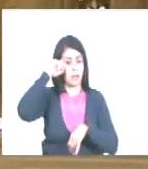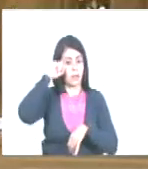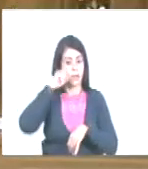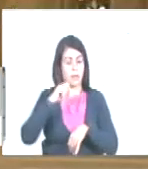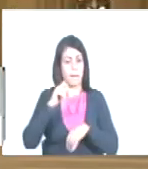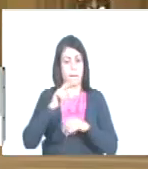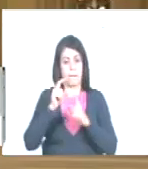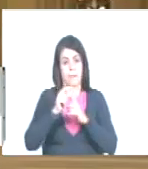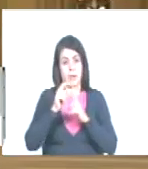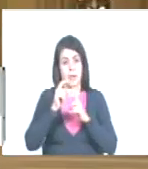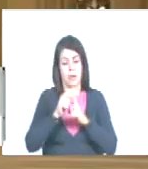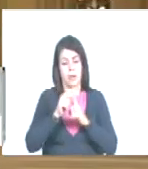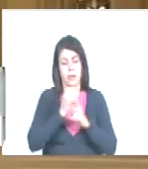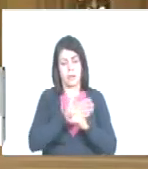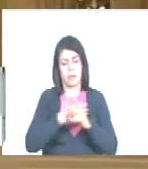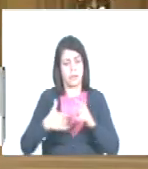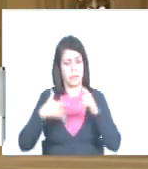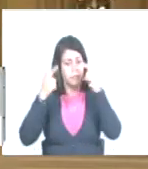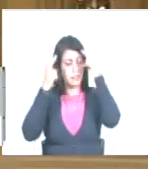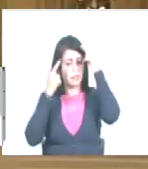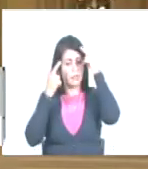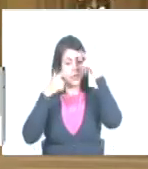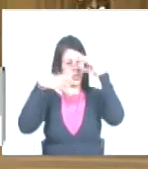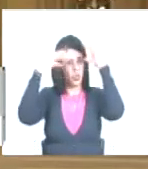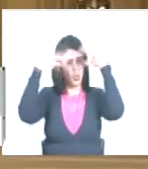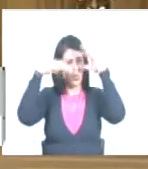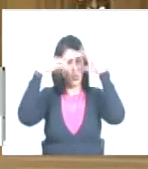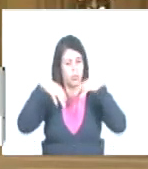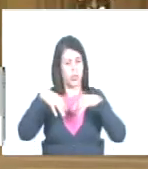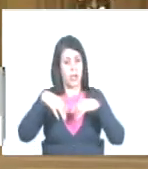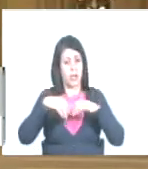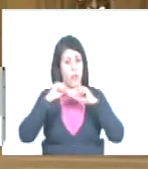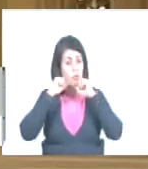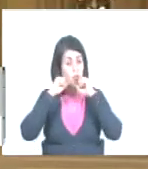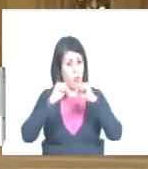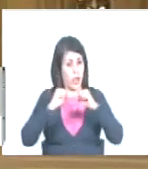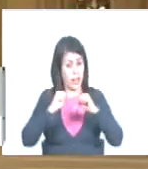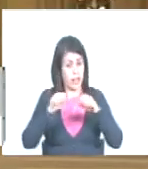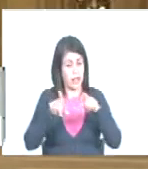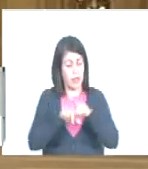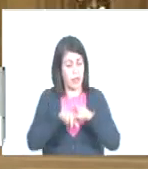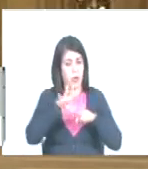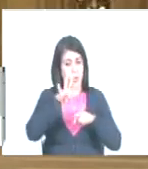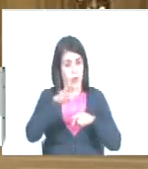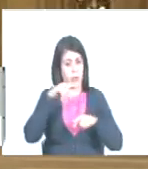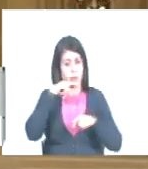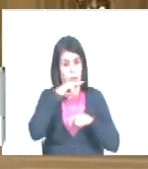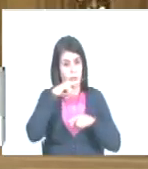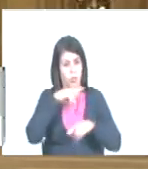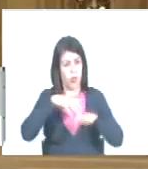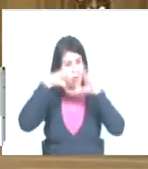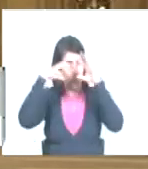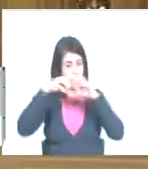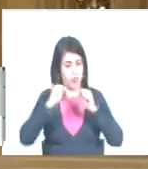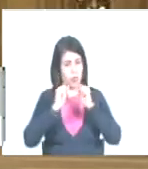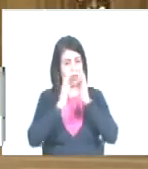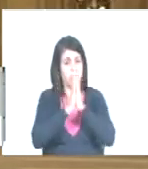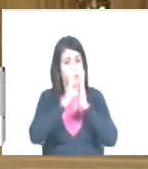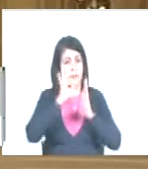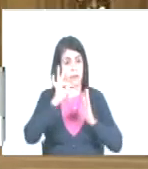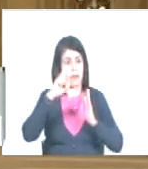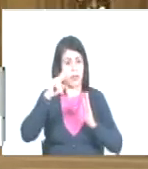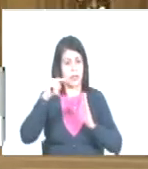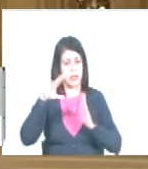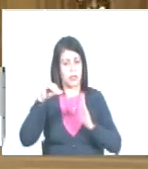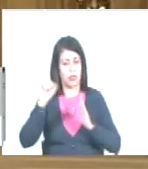palabras de nuestro comandante Hugo Chávez bajo aquella lluvia del cordonazo de San Francisco, en esa tarde del 4